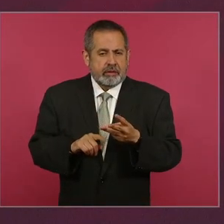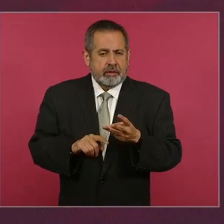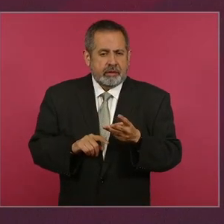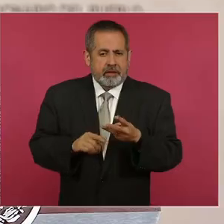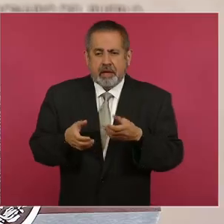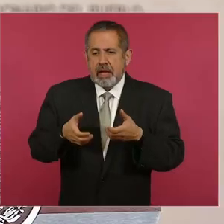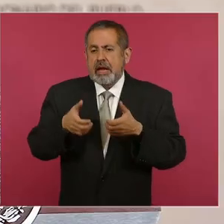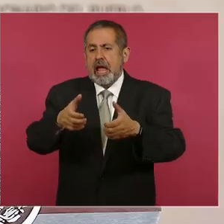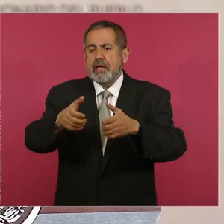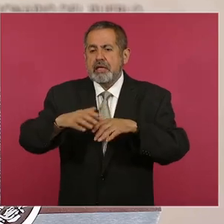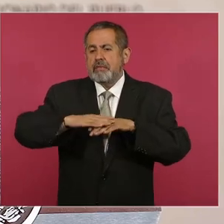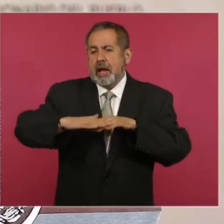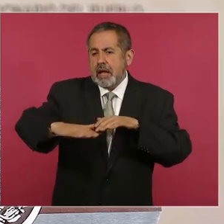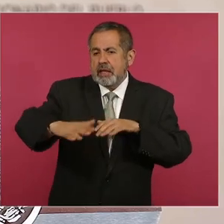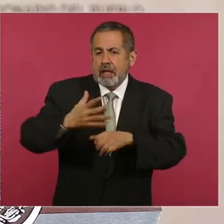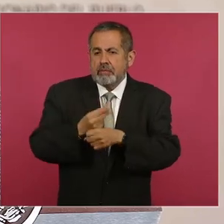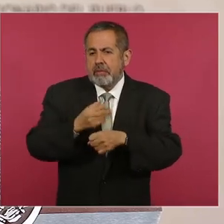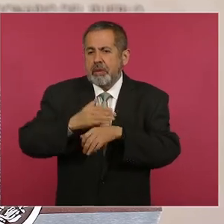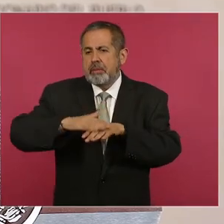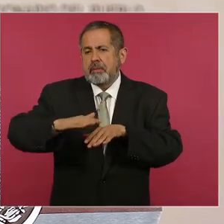y calles y banquetas.